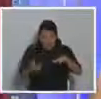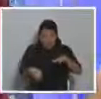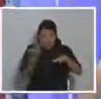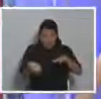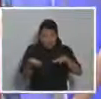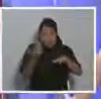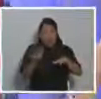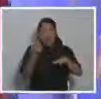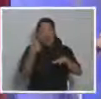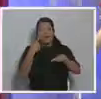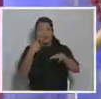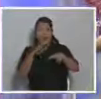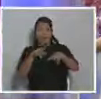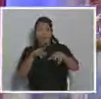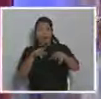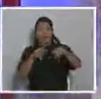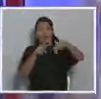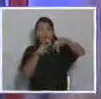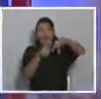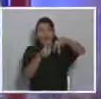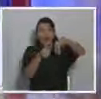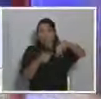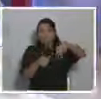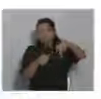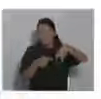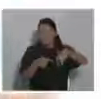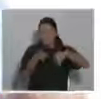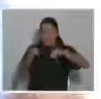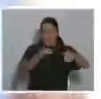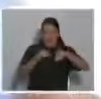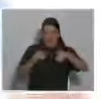muévalos. La pierna. Mueva el pie, mueva el pie. La pierna.